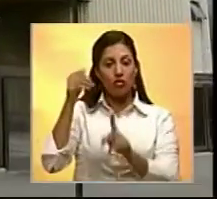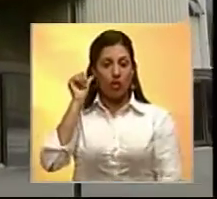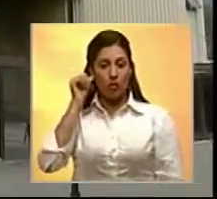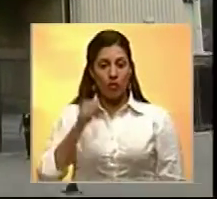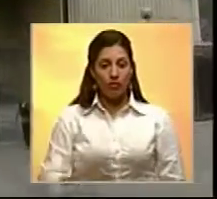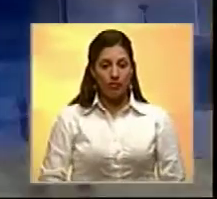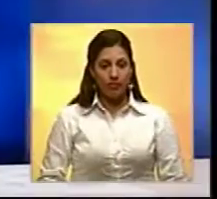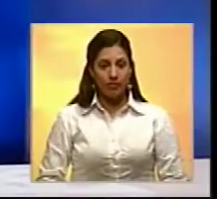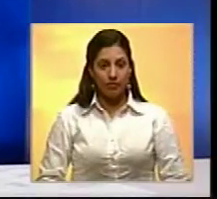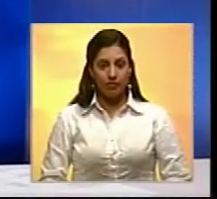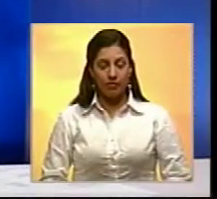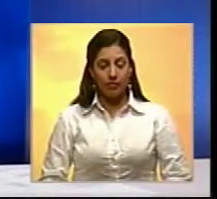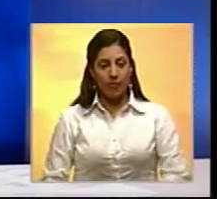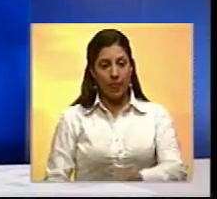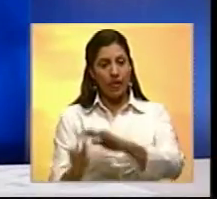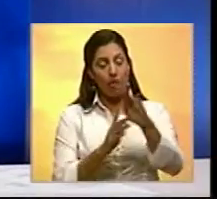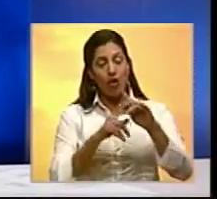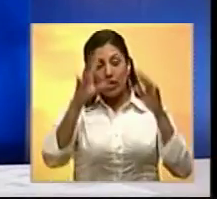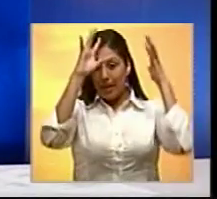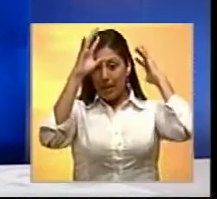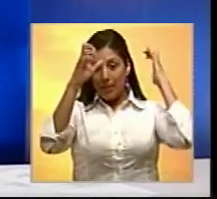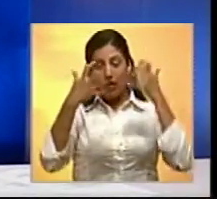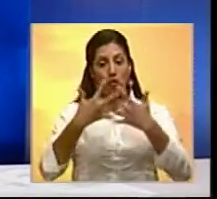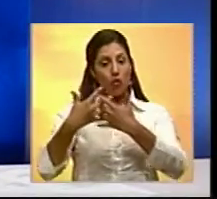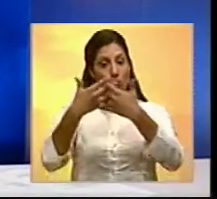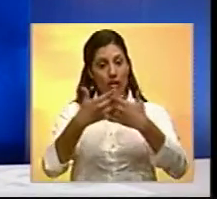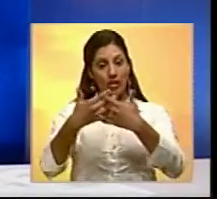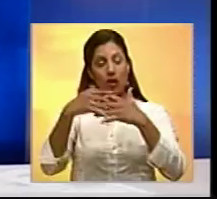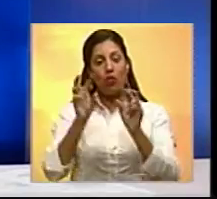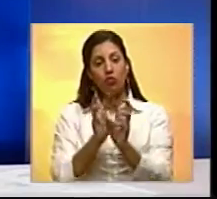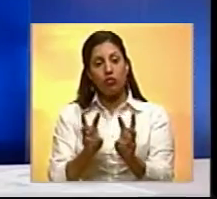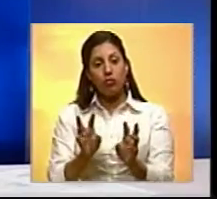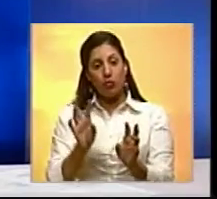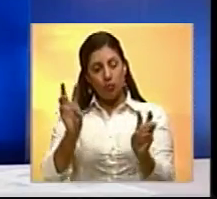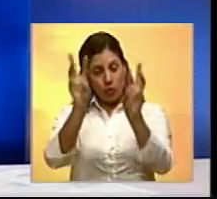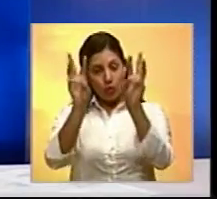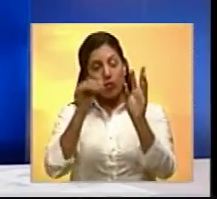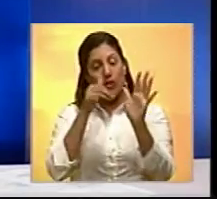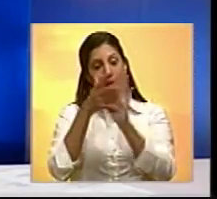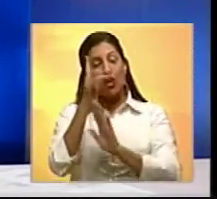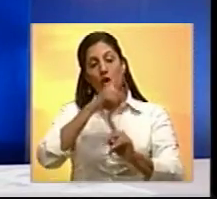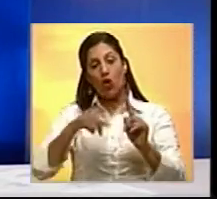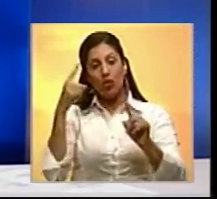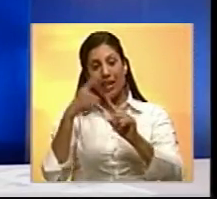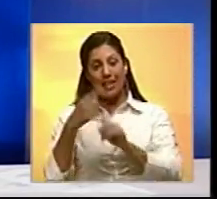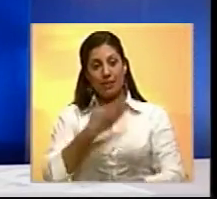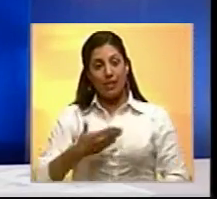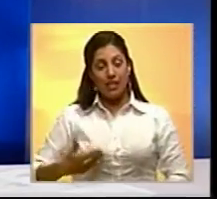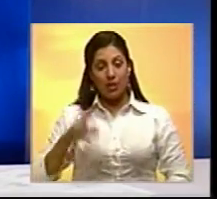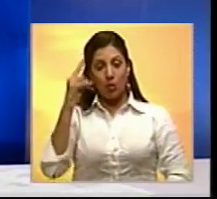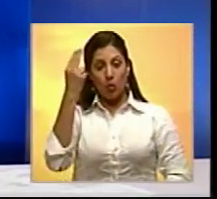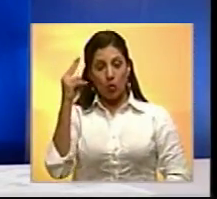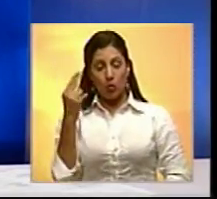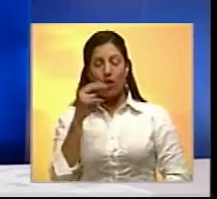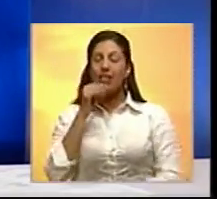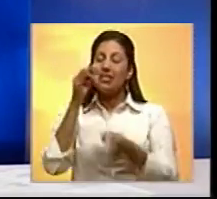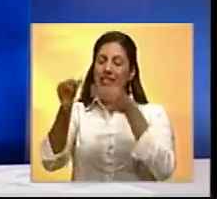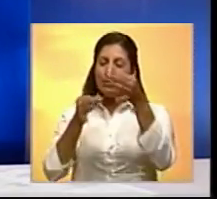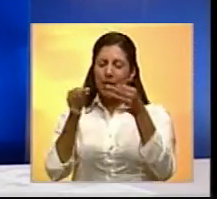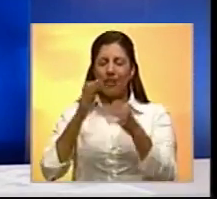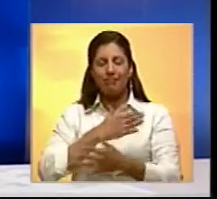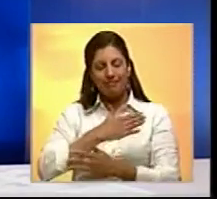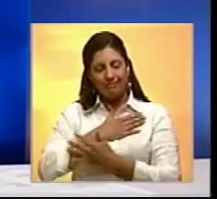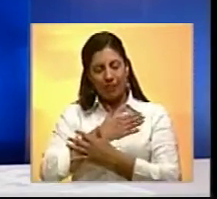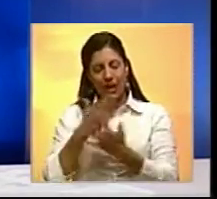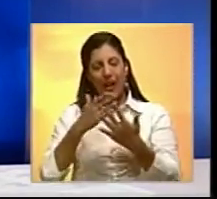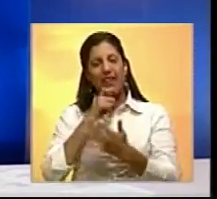mujer. La embajadora de Estados Unidos en la ONU, Samantha Power, y el expresidente de Uruguay, José Mujica, expresaron